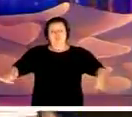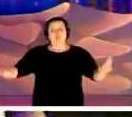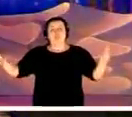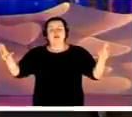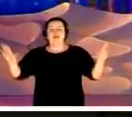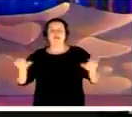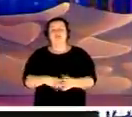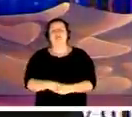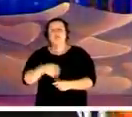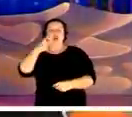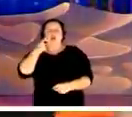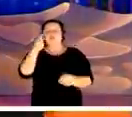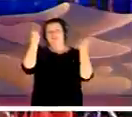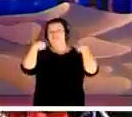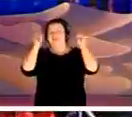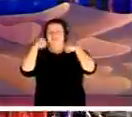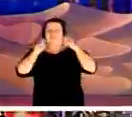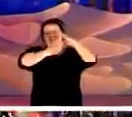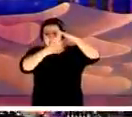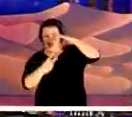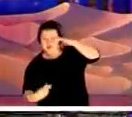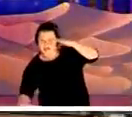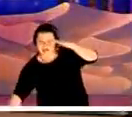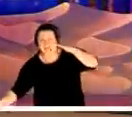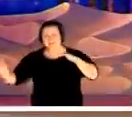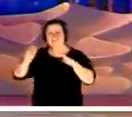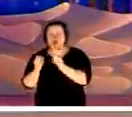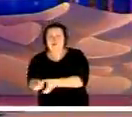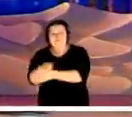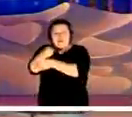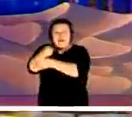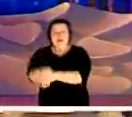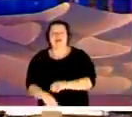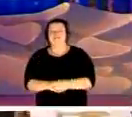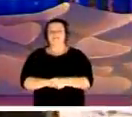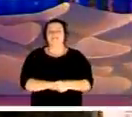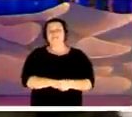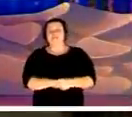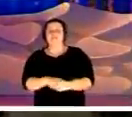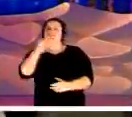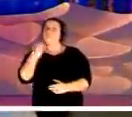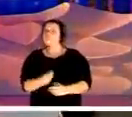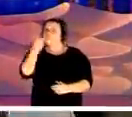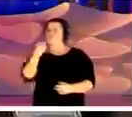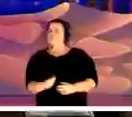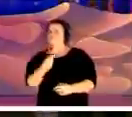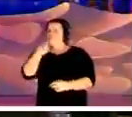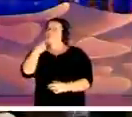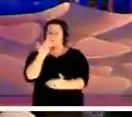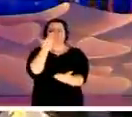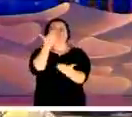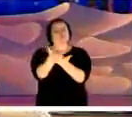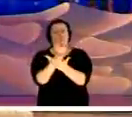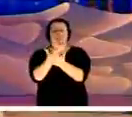así practica la pesca submarinista. La verdad que son muy buenos, se lo digo de antemano, porque